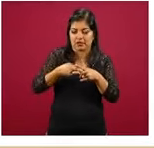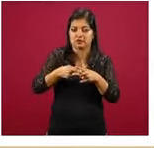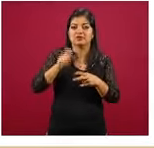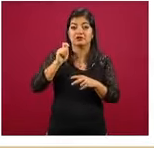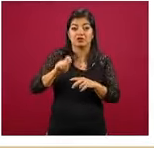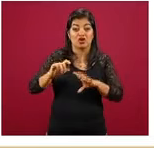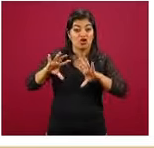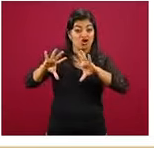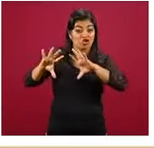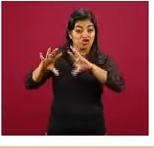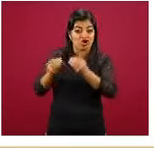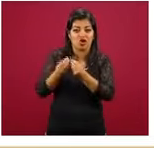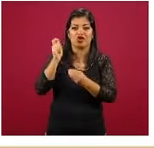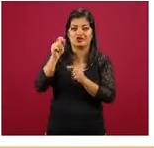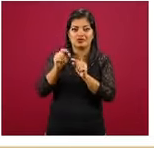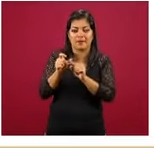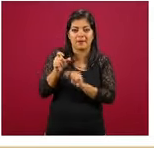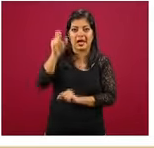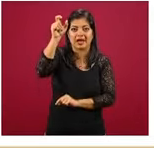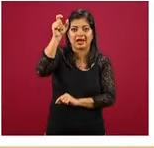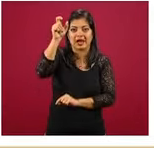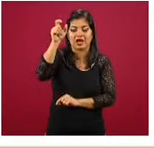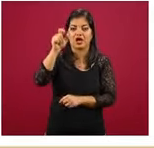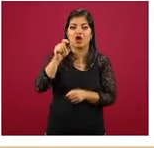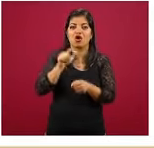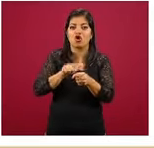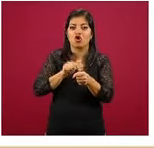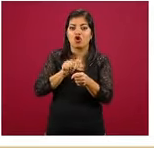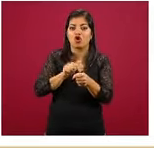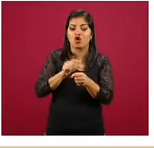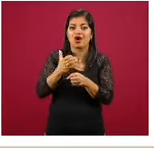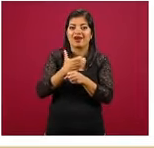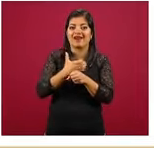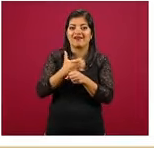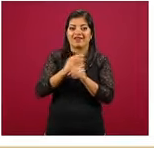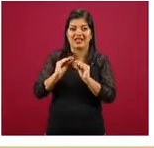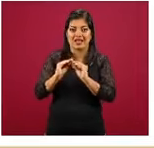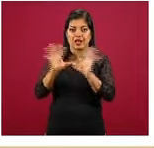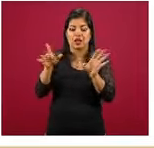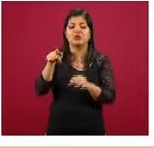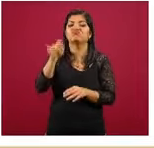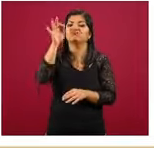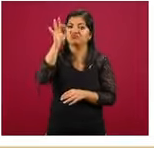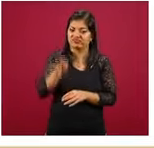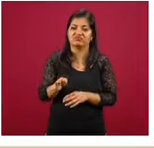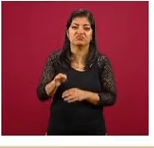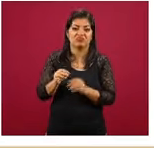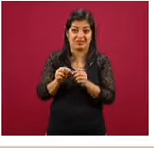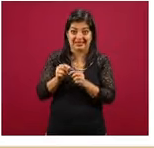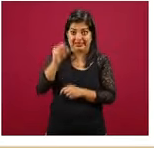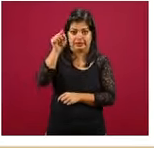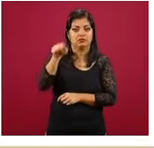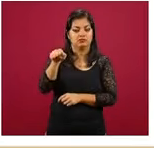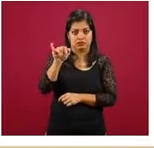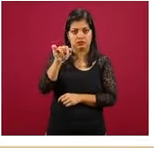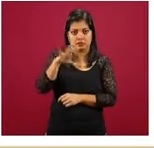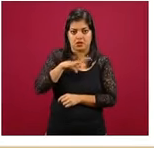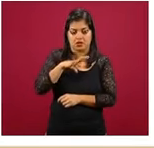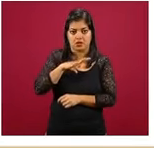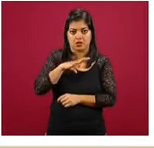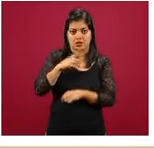los casos que están en las barras de color café claro, esos ya son casos confirmados, tomamos a todos ellos y